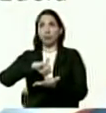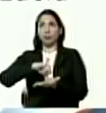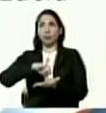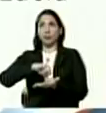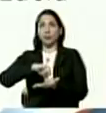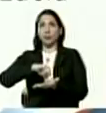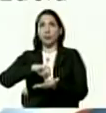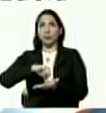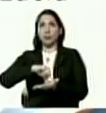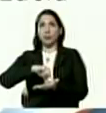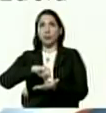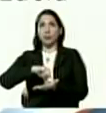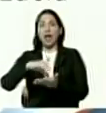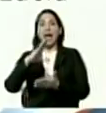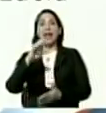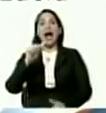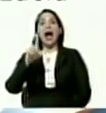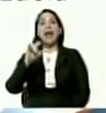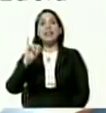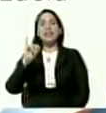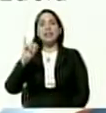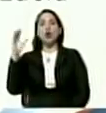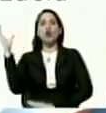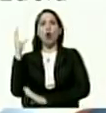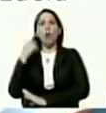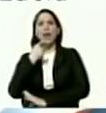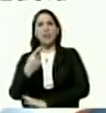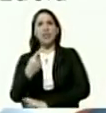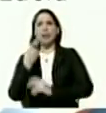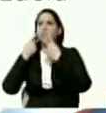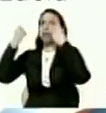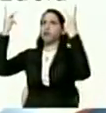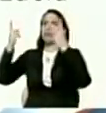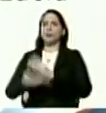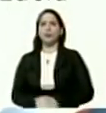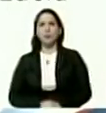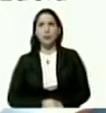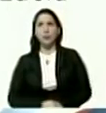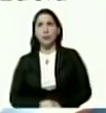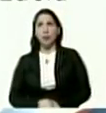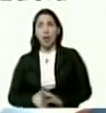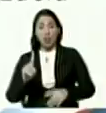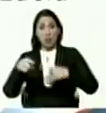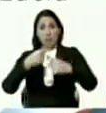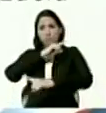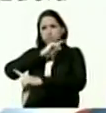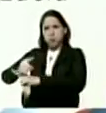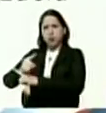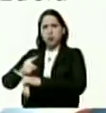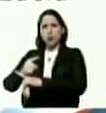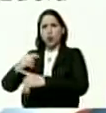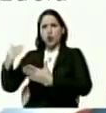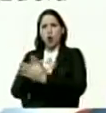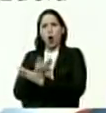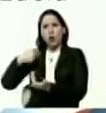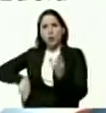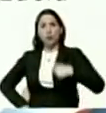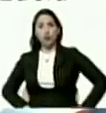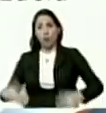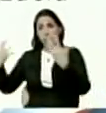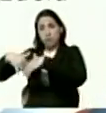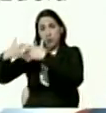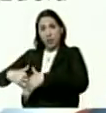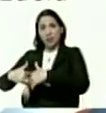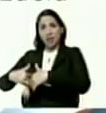creo que es de Cali, en Colombia, y dice: a la luz pública, nueva denuncia de corrupción en Monómeros S.A. salpica